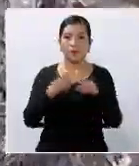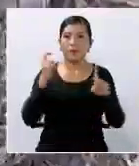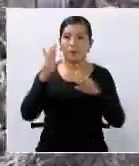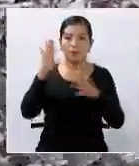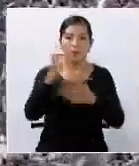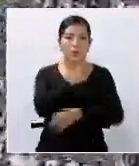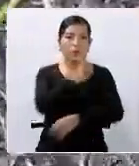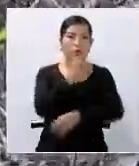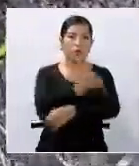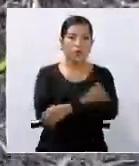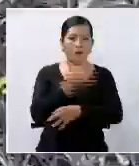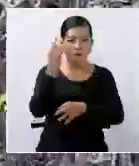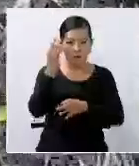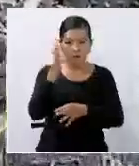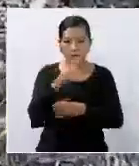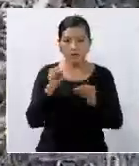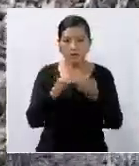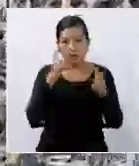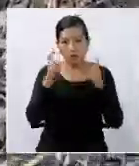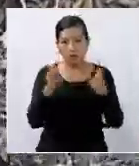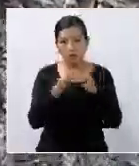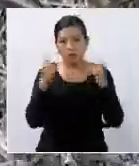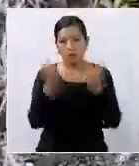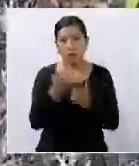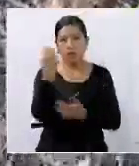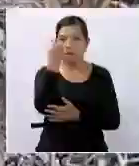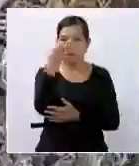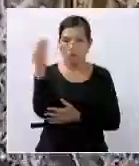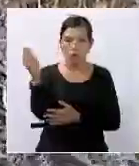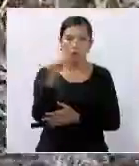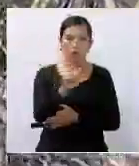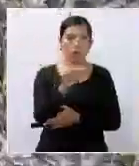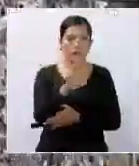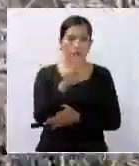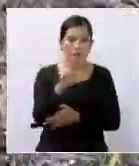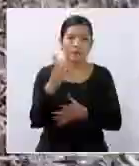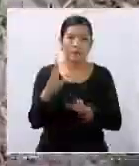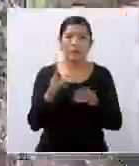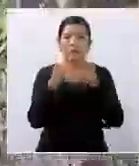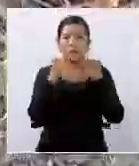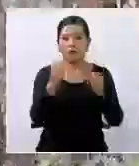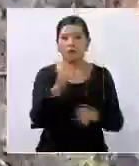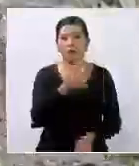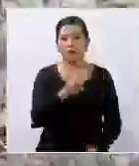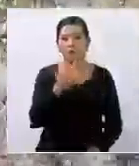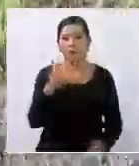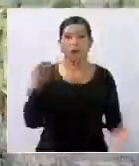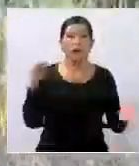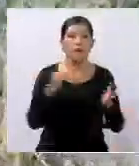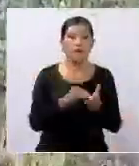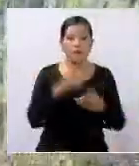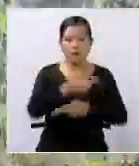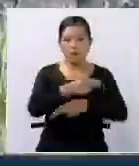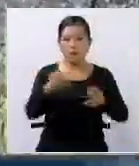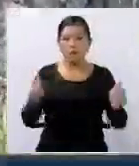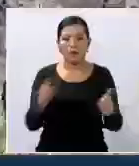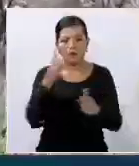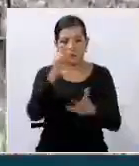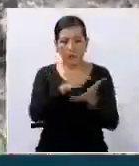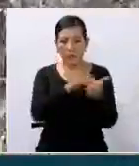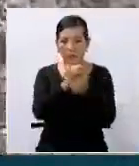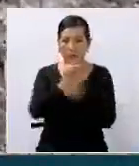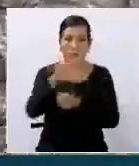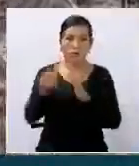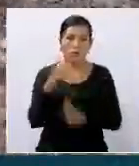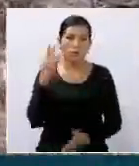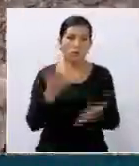de Fiscalización y Control Social de Bosques y Tierra, ABT, reporta 24.000 hectáreas de afectación por los